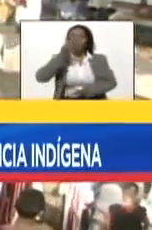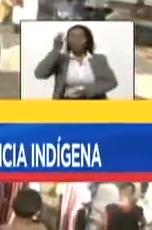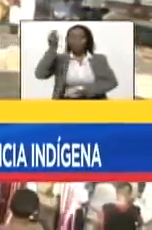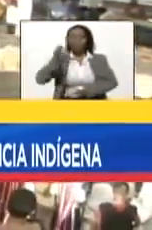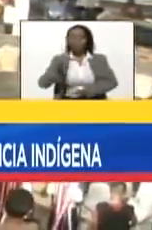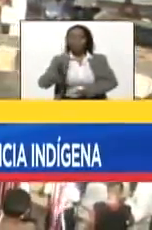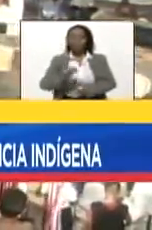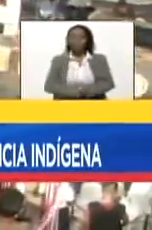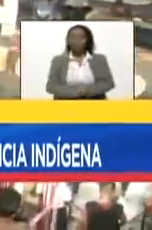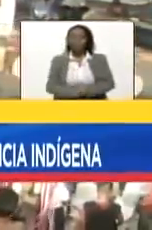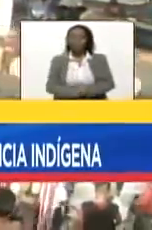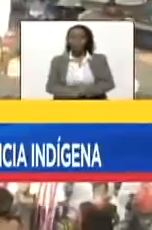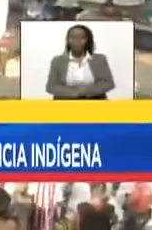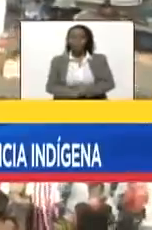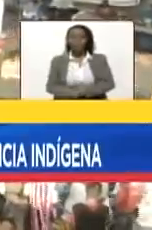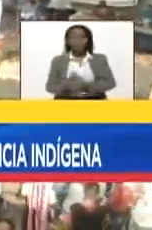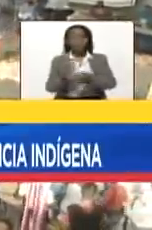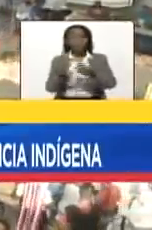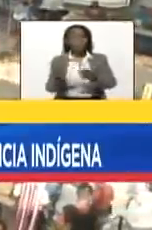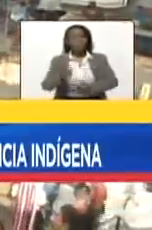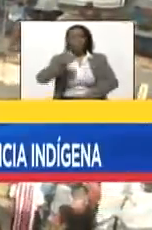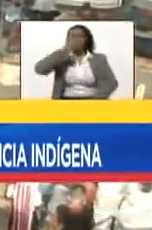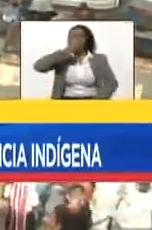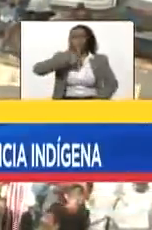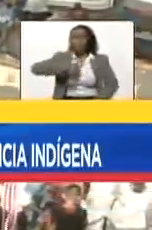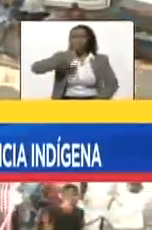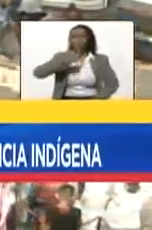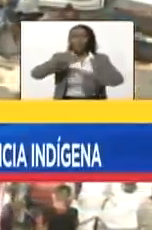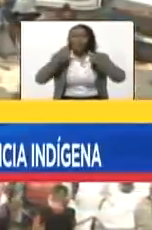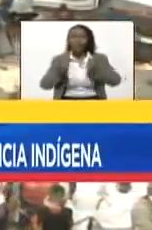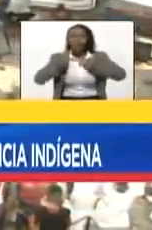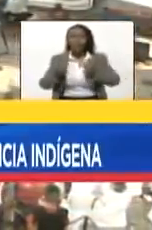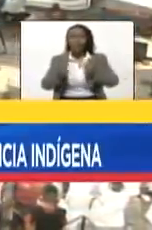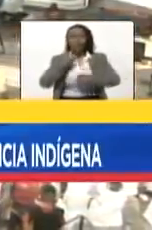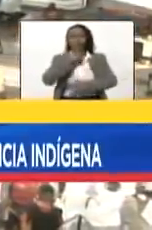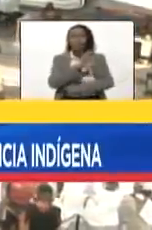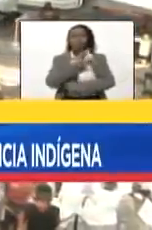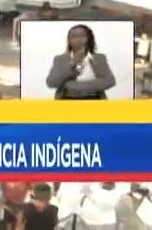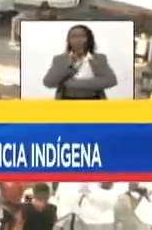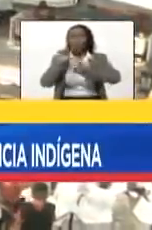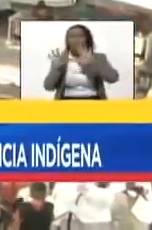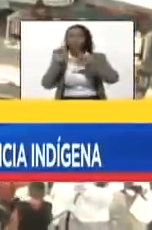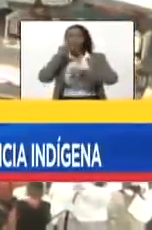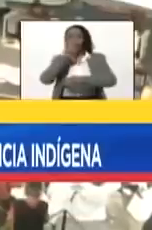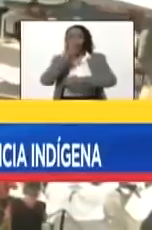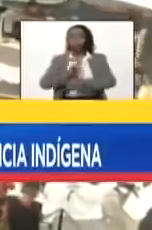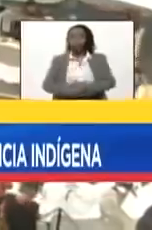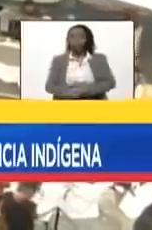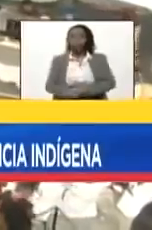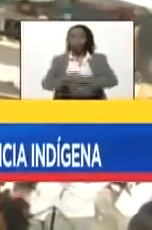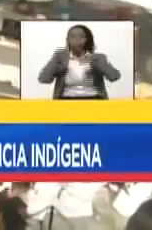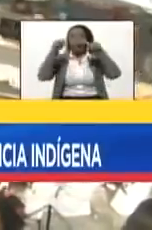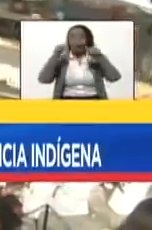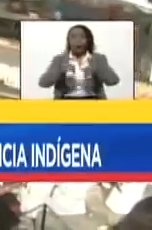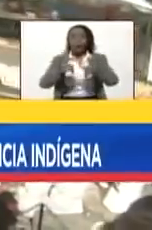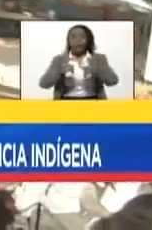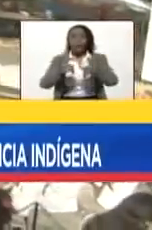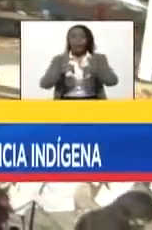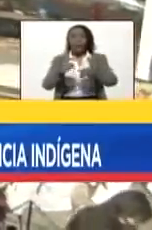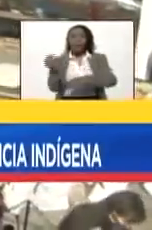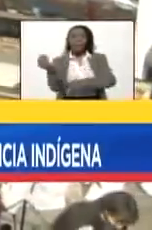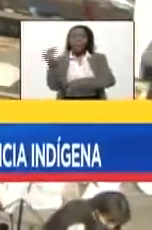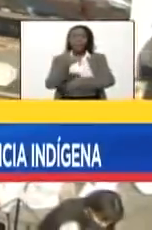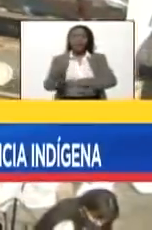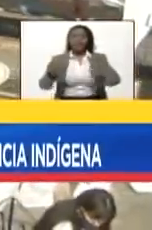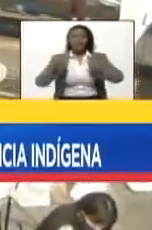originarios que en resistencia activa estos 529 años, hoy están más